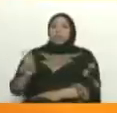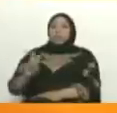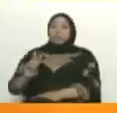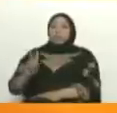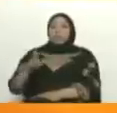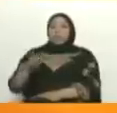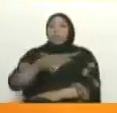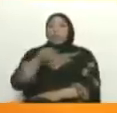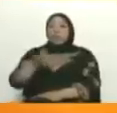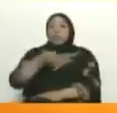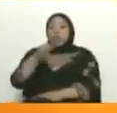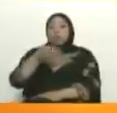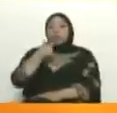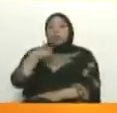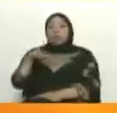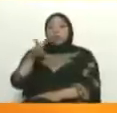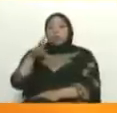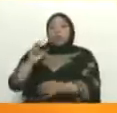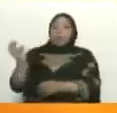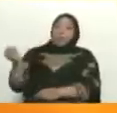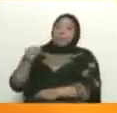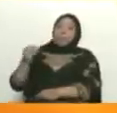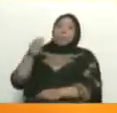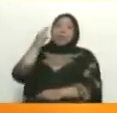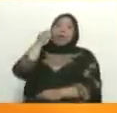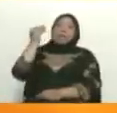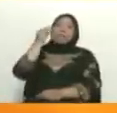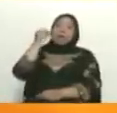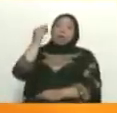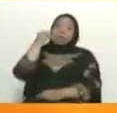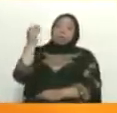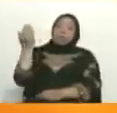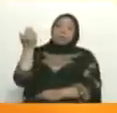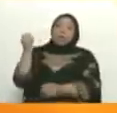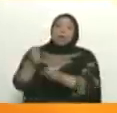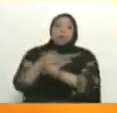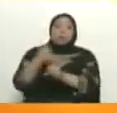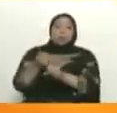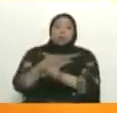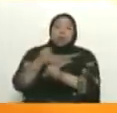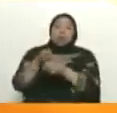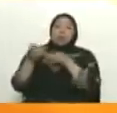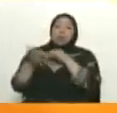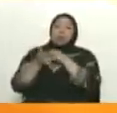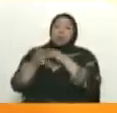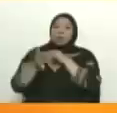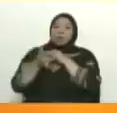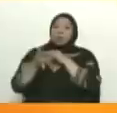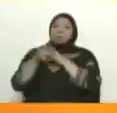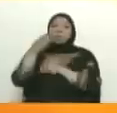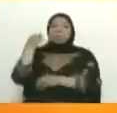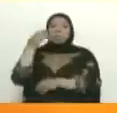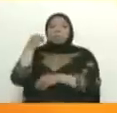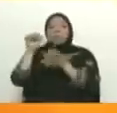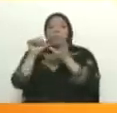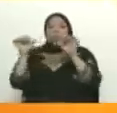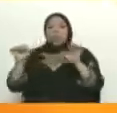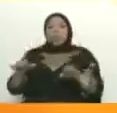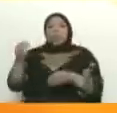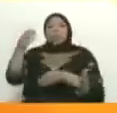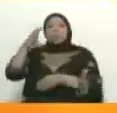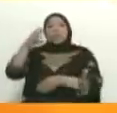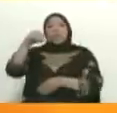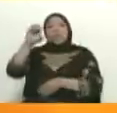o venezolano con más experiencia académica y técnica en el sistema